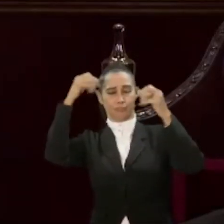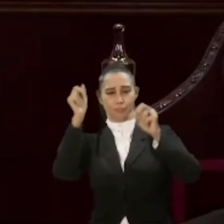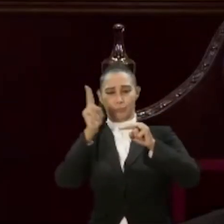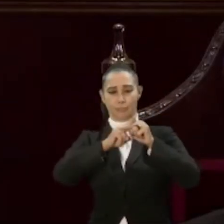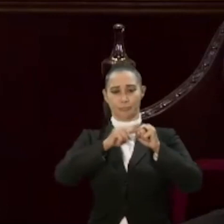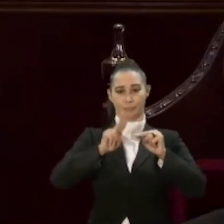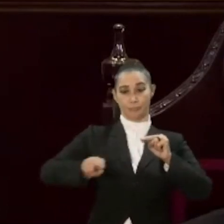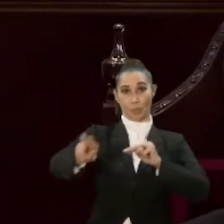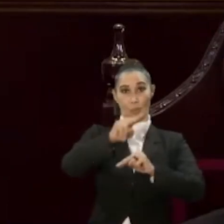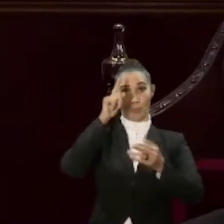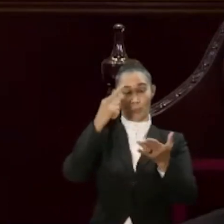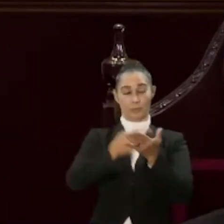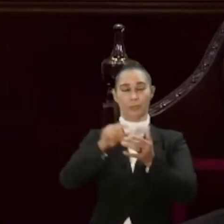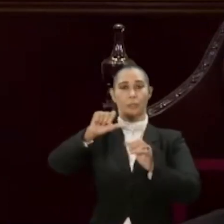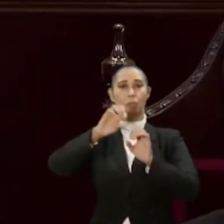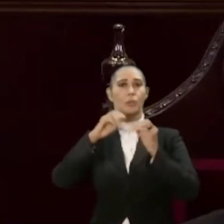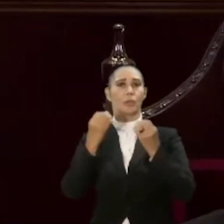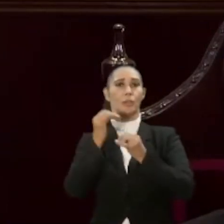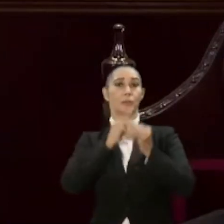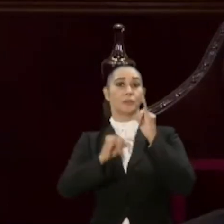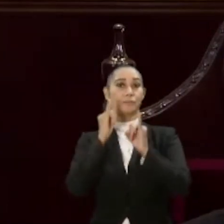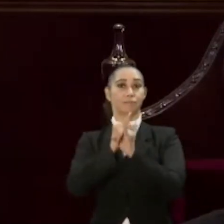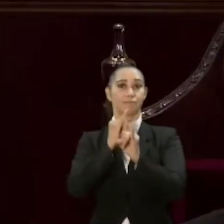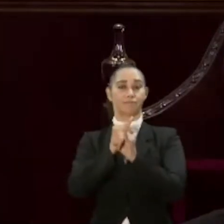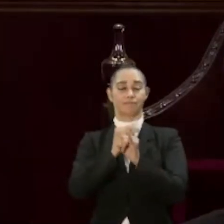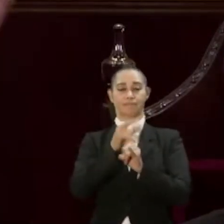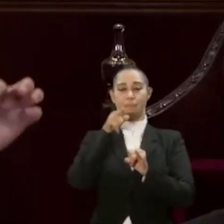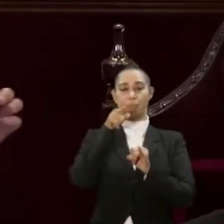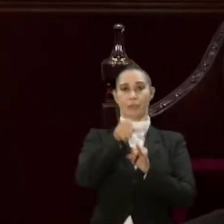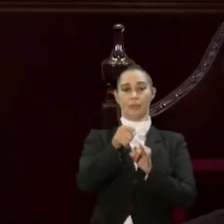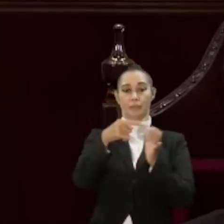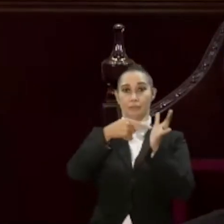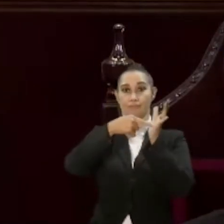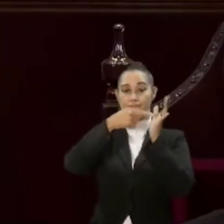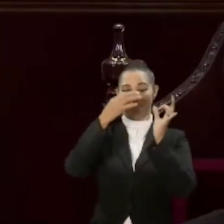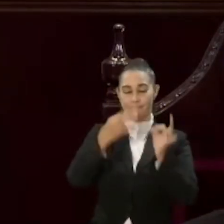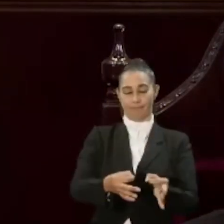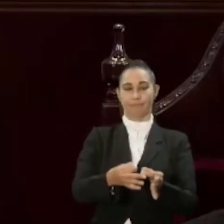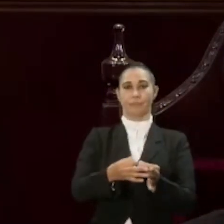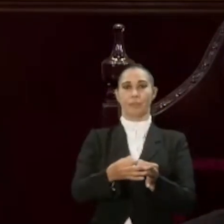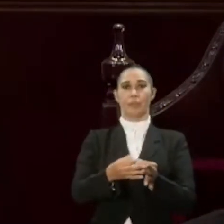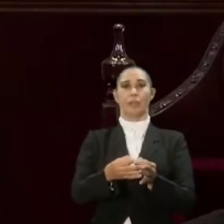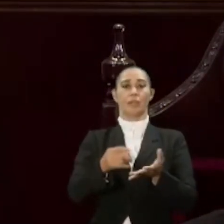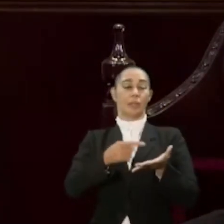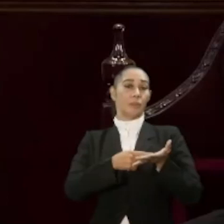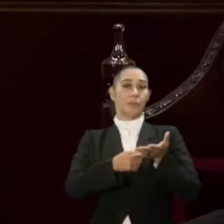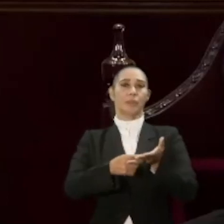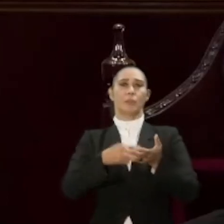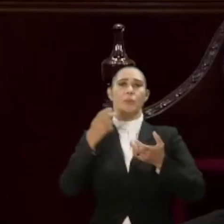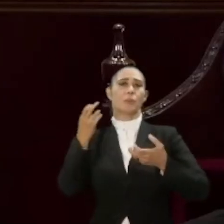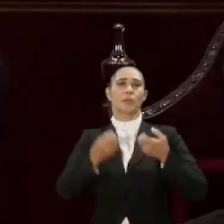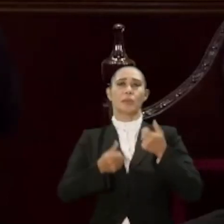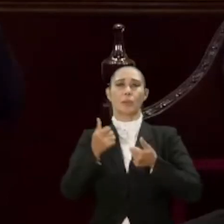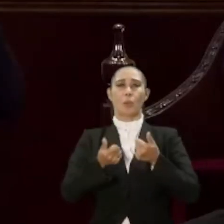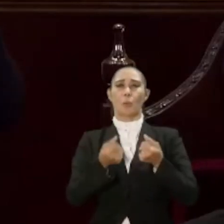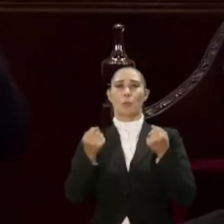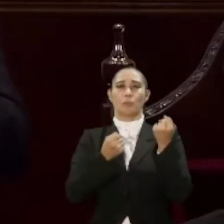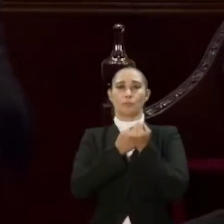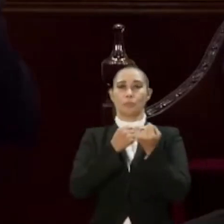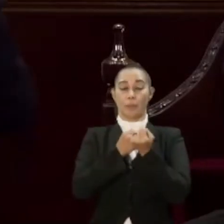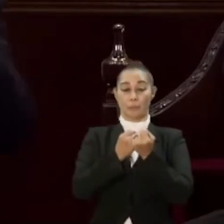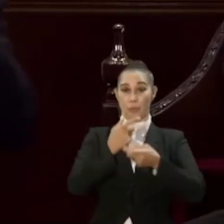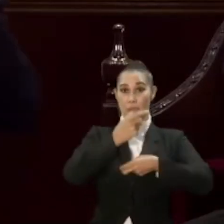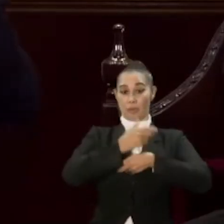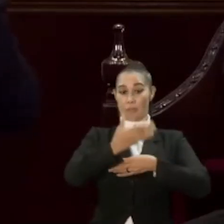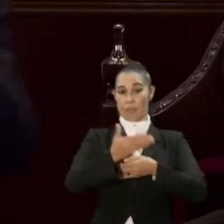de Seguridad y otros organismos internacionales han sido enfáticas sobre la necesidad de sentar las bases hacia una